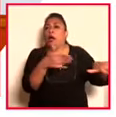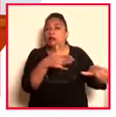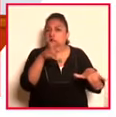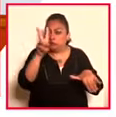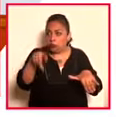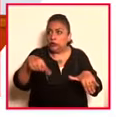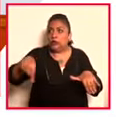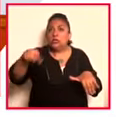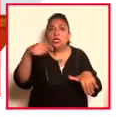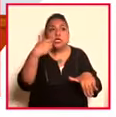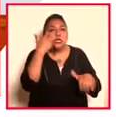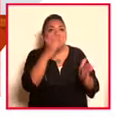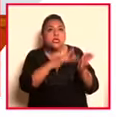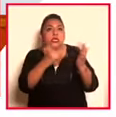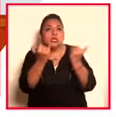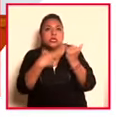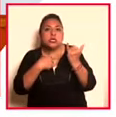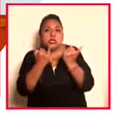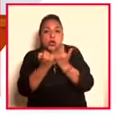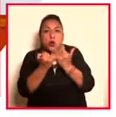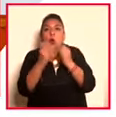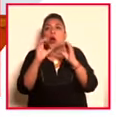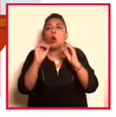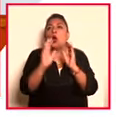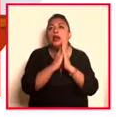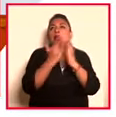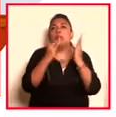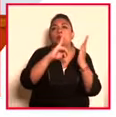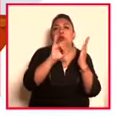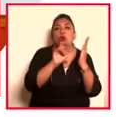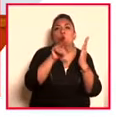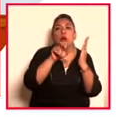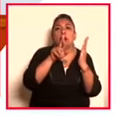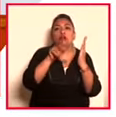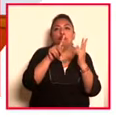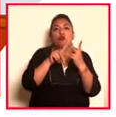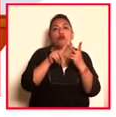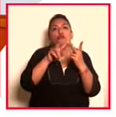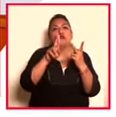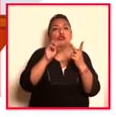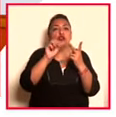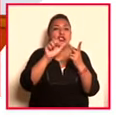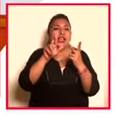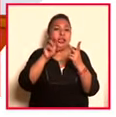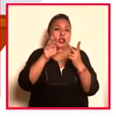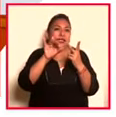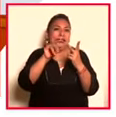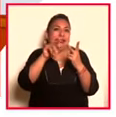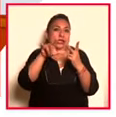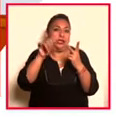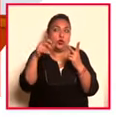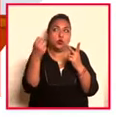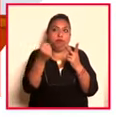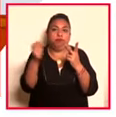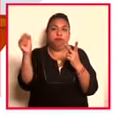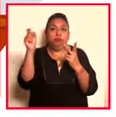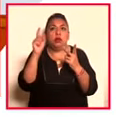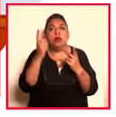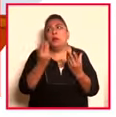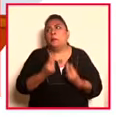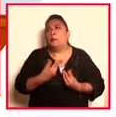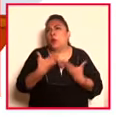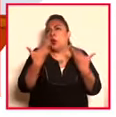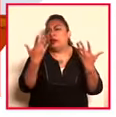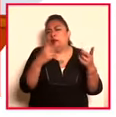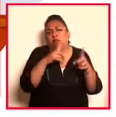después, claro, libros como Juan Rulfo en México, Rosario Castellanos, que es una grande, y poetas,